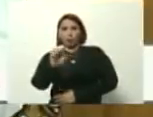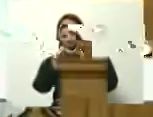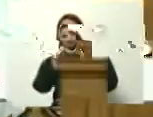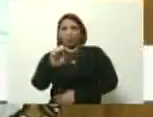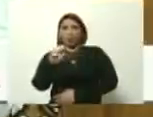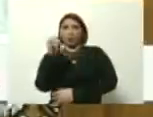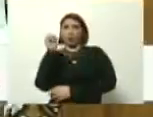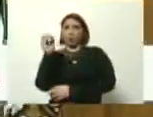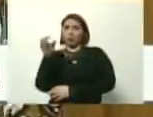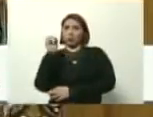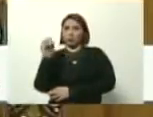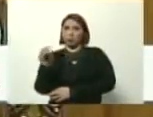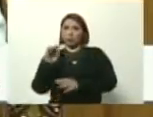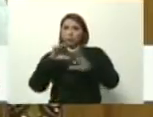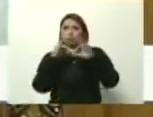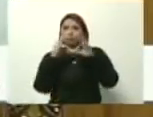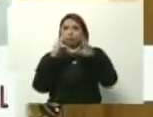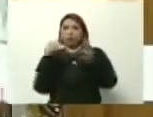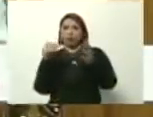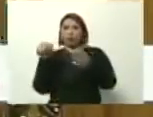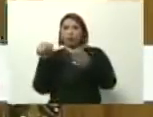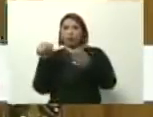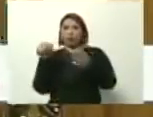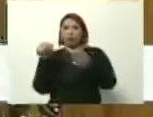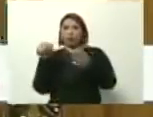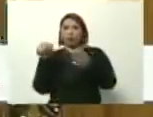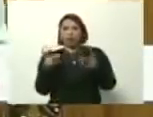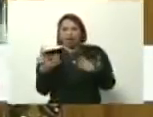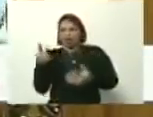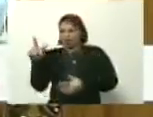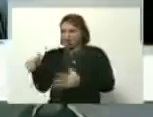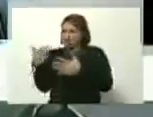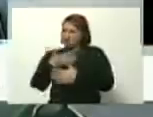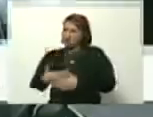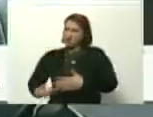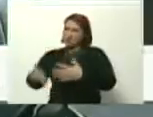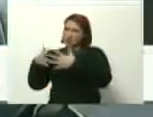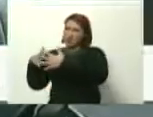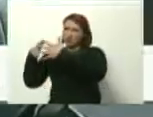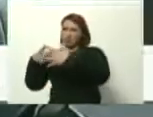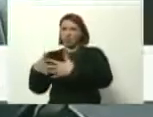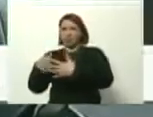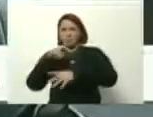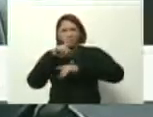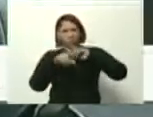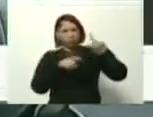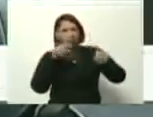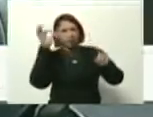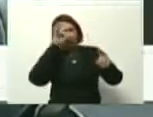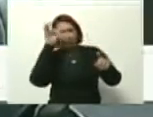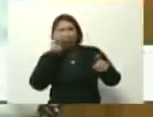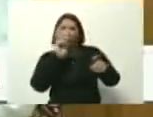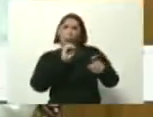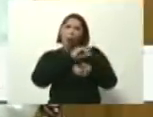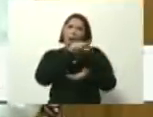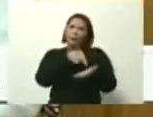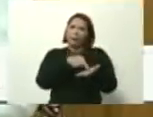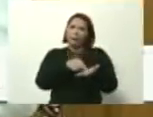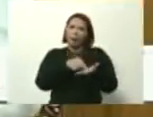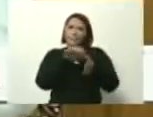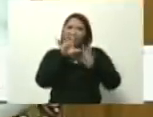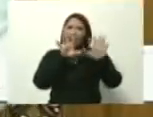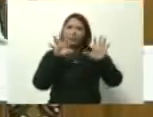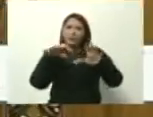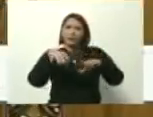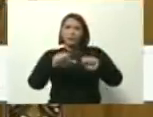diputado Herrera, en defensa de la democracia. Hay que preguntarle a Afganistán y a Irak, países invadidos